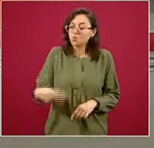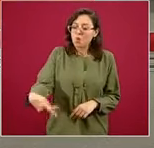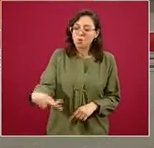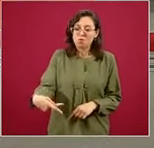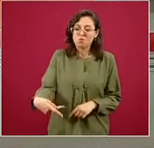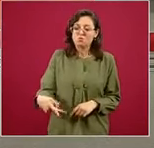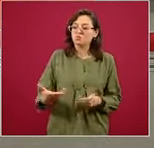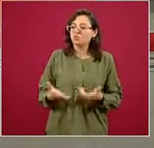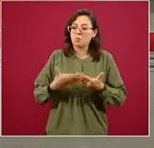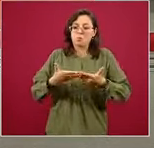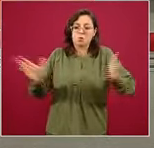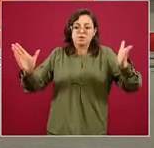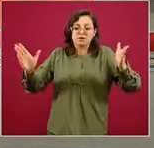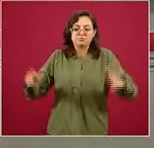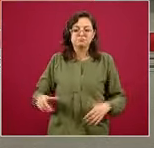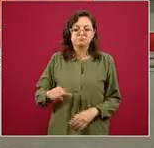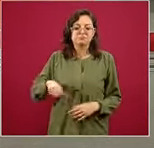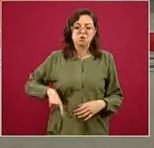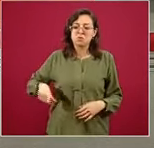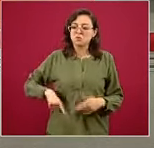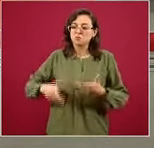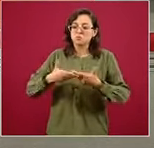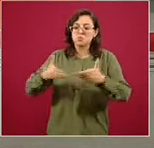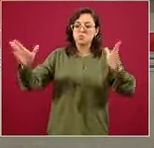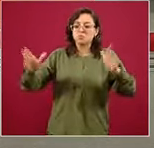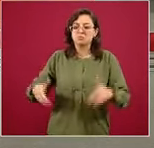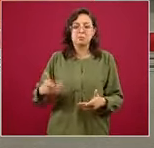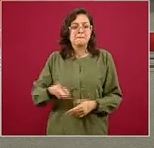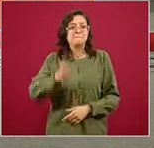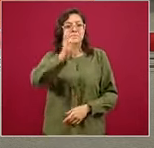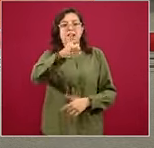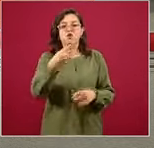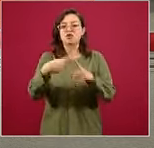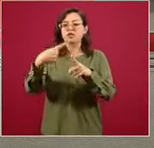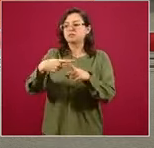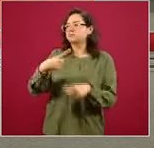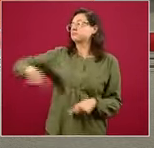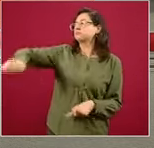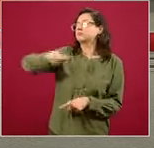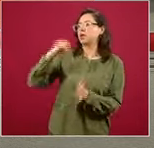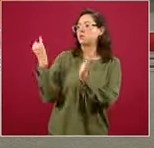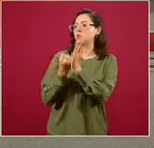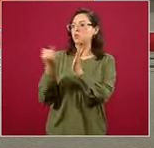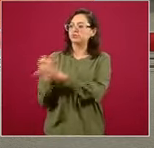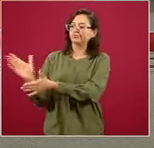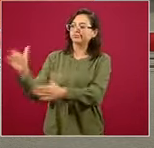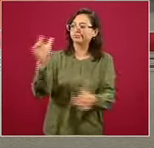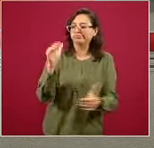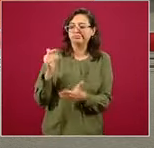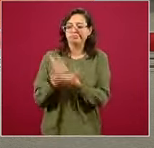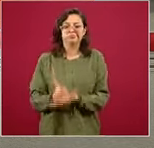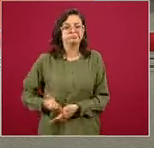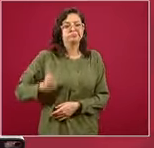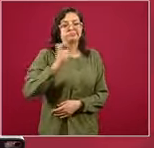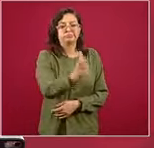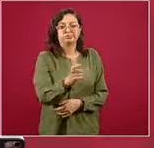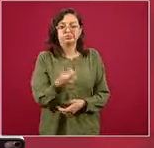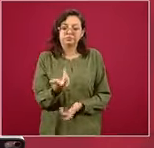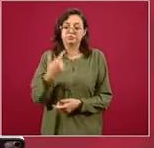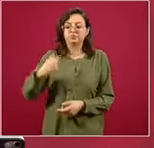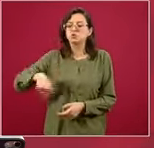es un bien público. Todos y todas lo pagamos con nuestros impuestos. Es nuestra responsabilidad ejercer el recurso